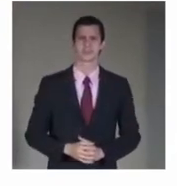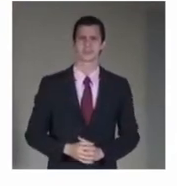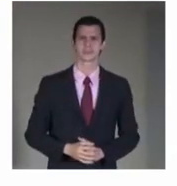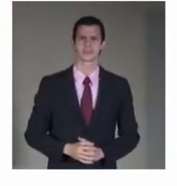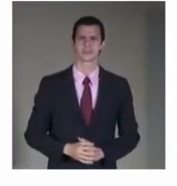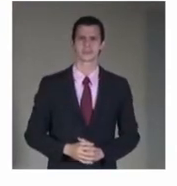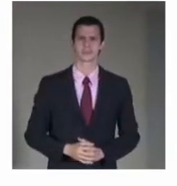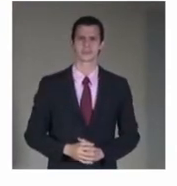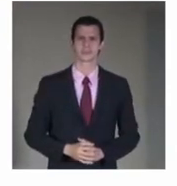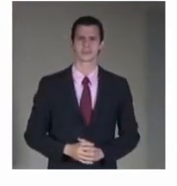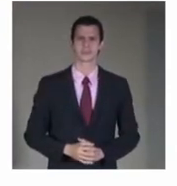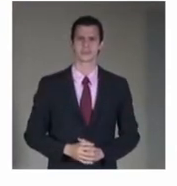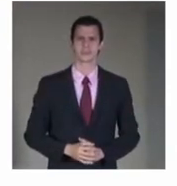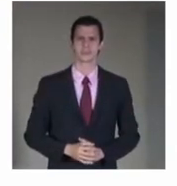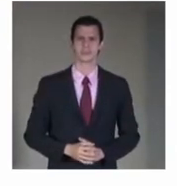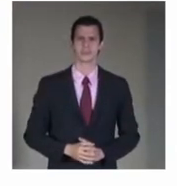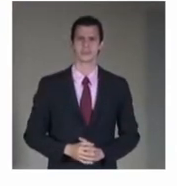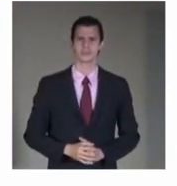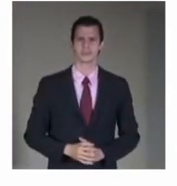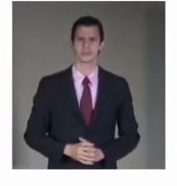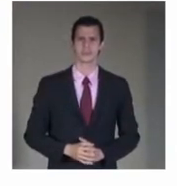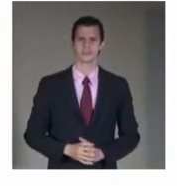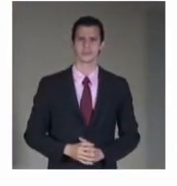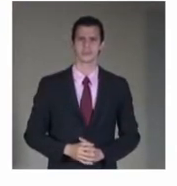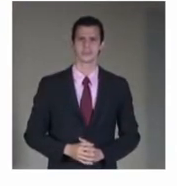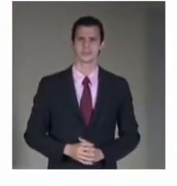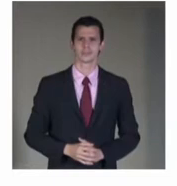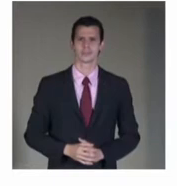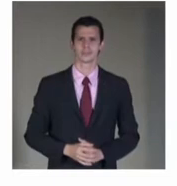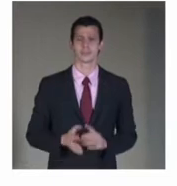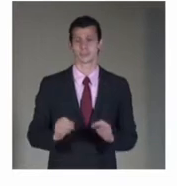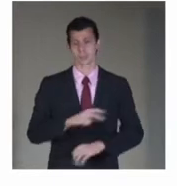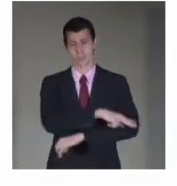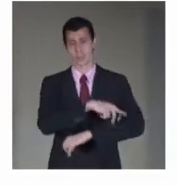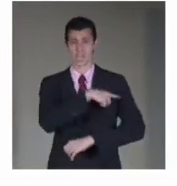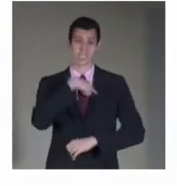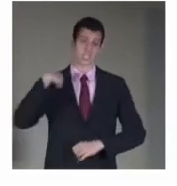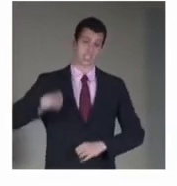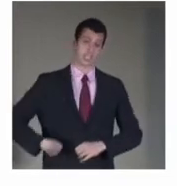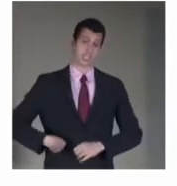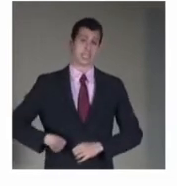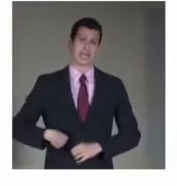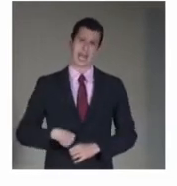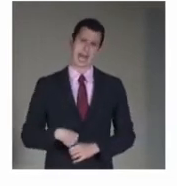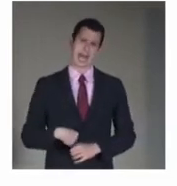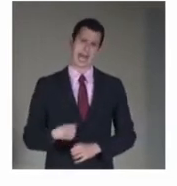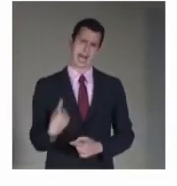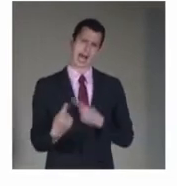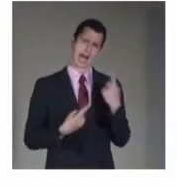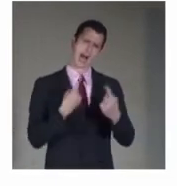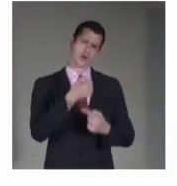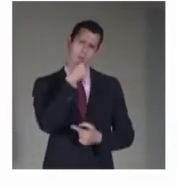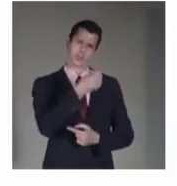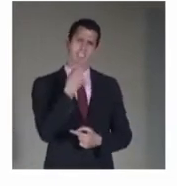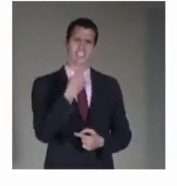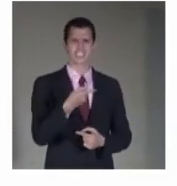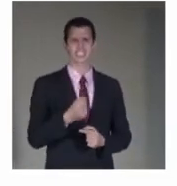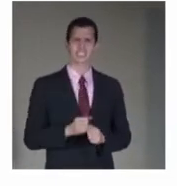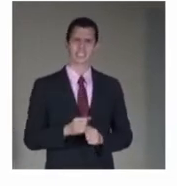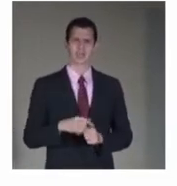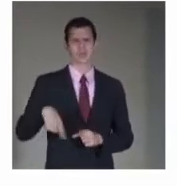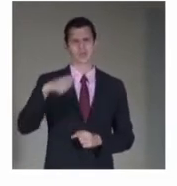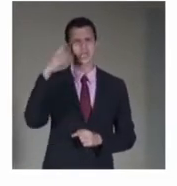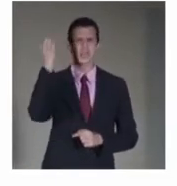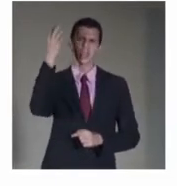raíz de esto varios medios de prensa en china han acusado a la prensa extranjera de a sí mismos son sus